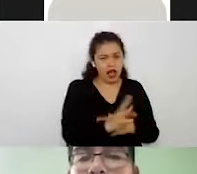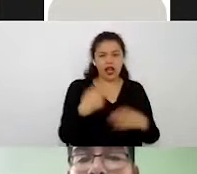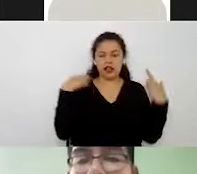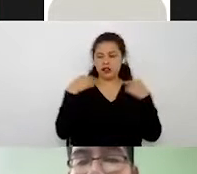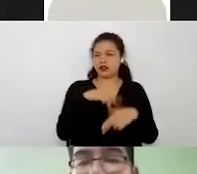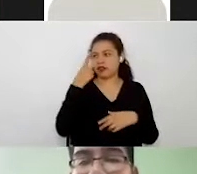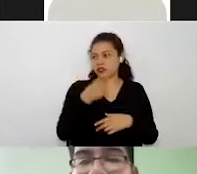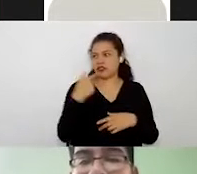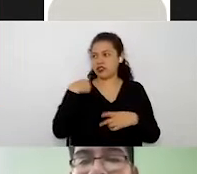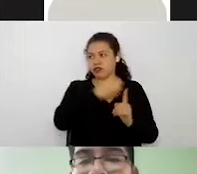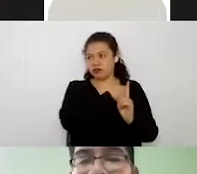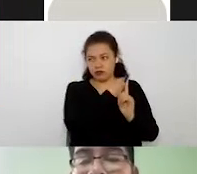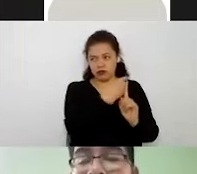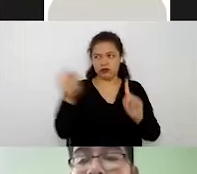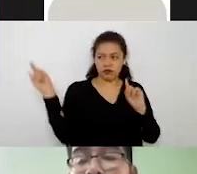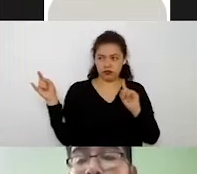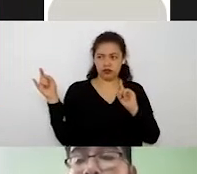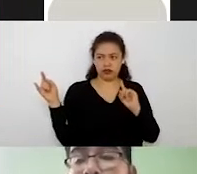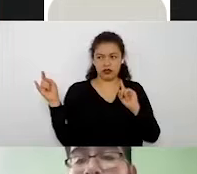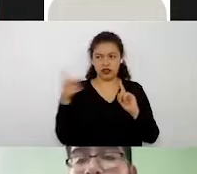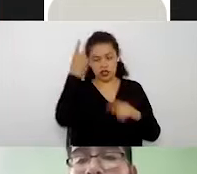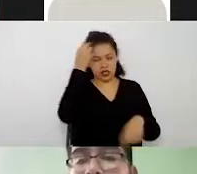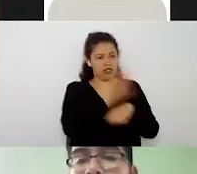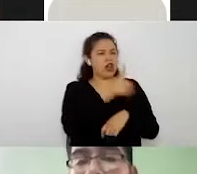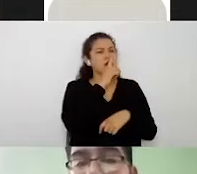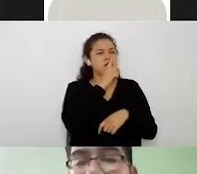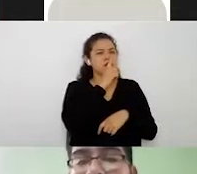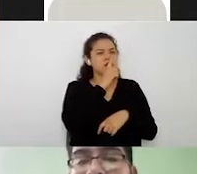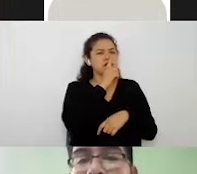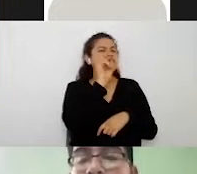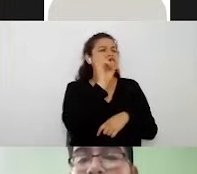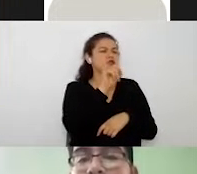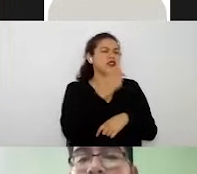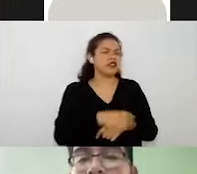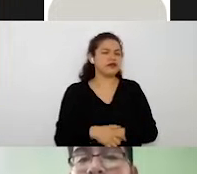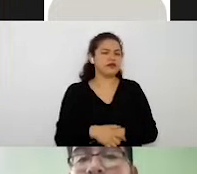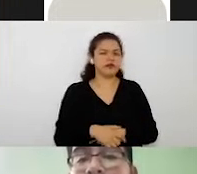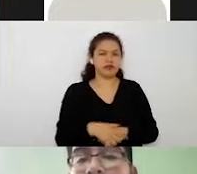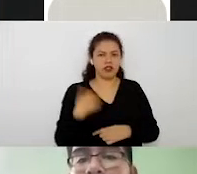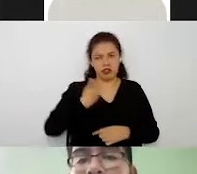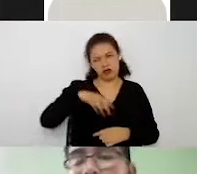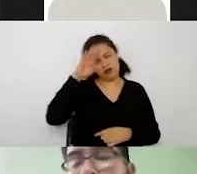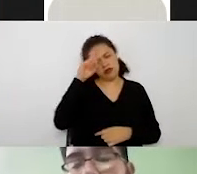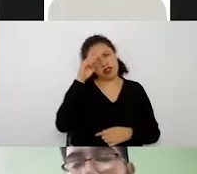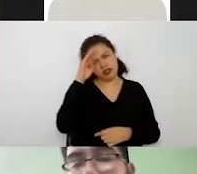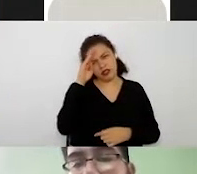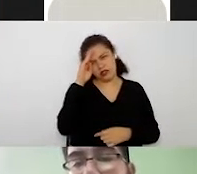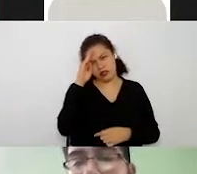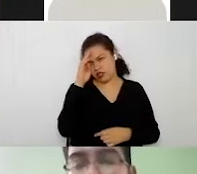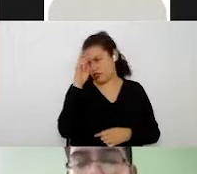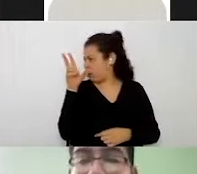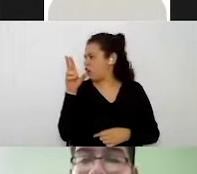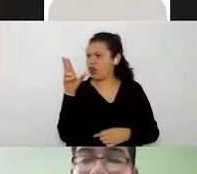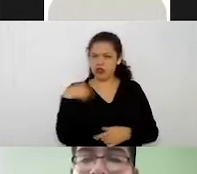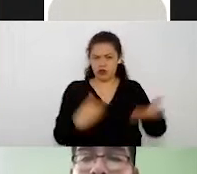voy a abrir. Y la directora no dijo nada, dijo así como de sí. Entonces yo me quedé pensando, no tenía que haberlo